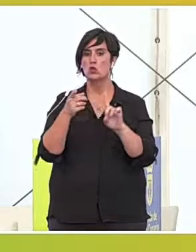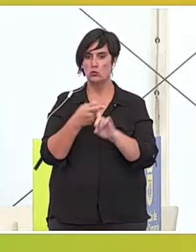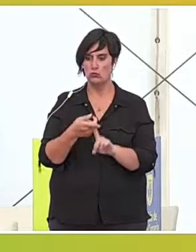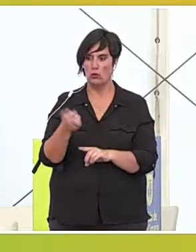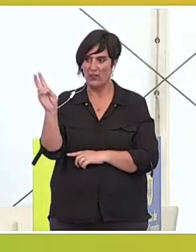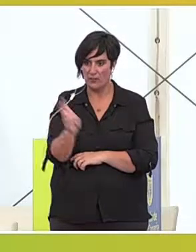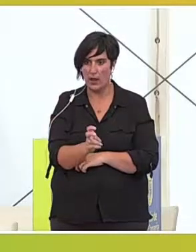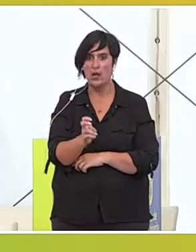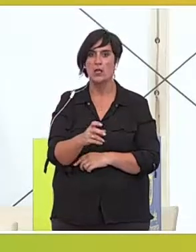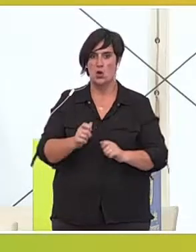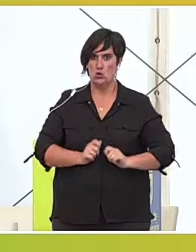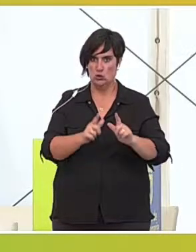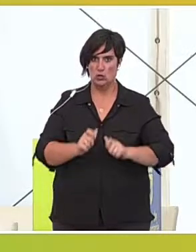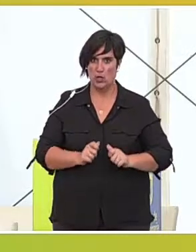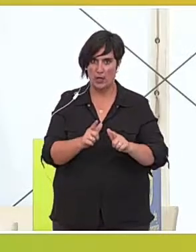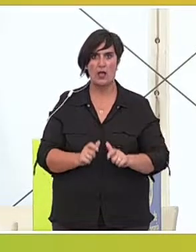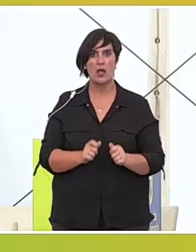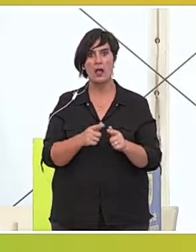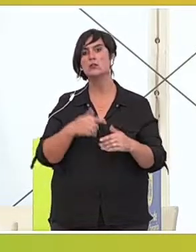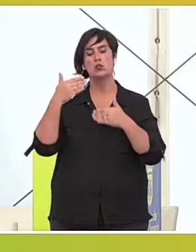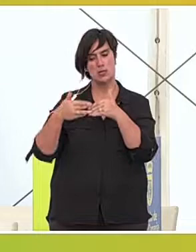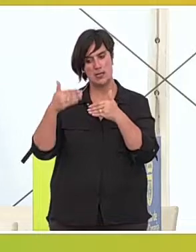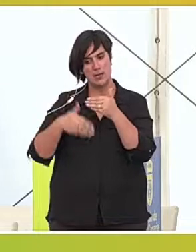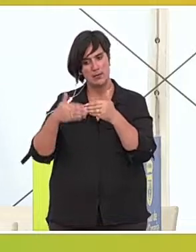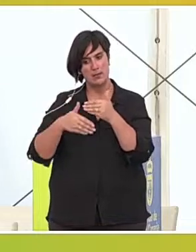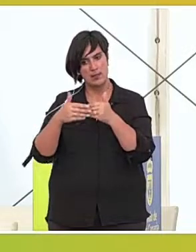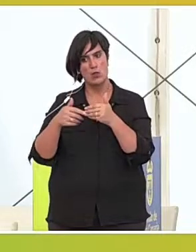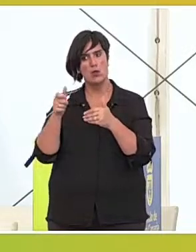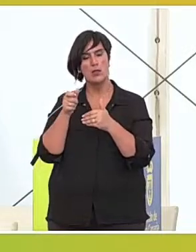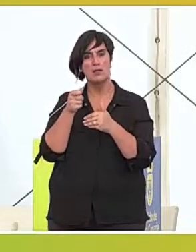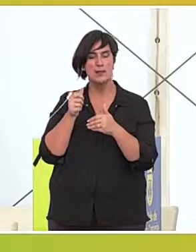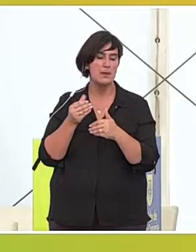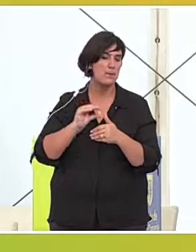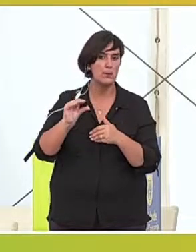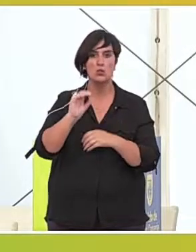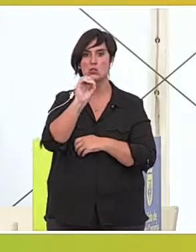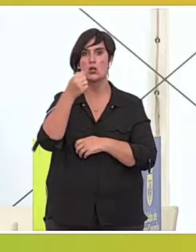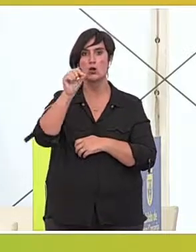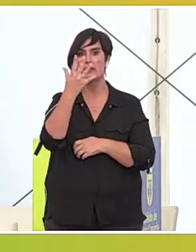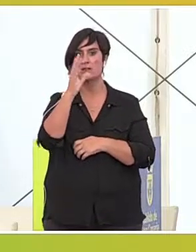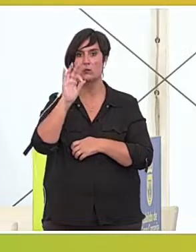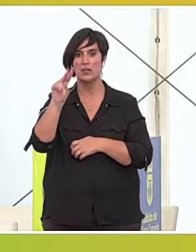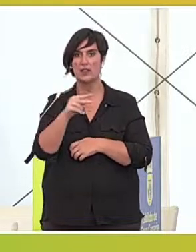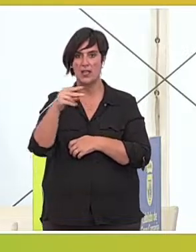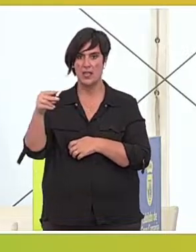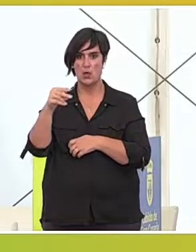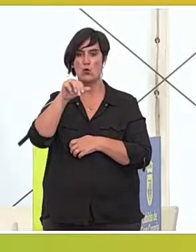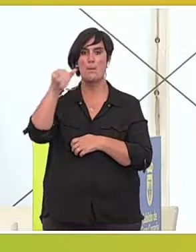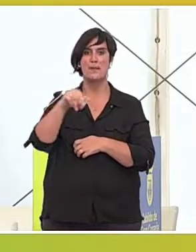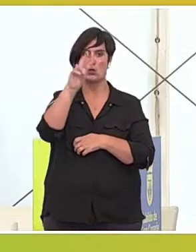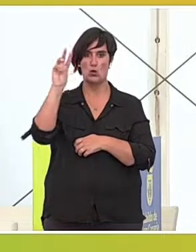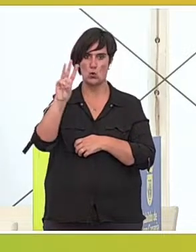costes operacionales limitados por un importe de 0,50 euros metro